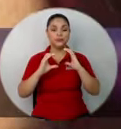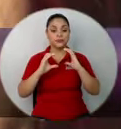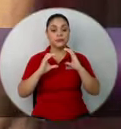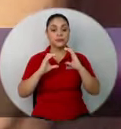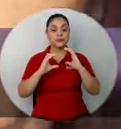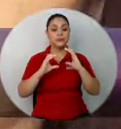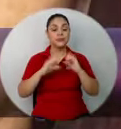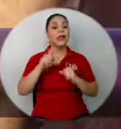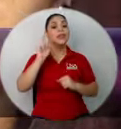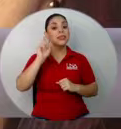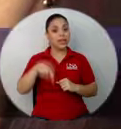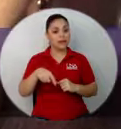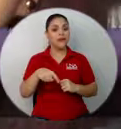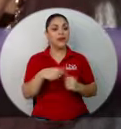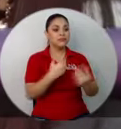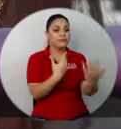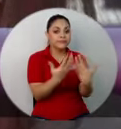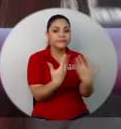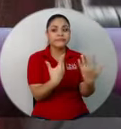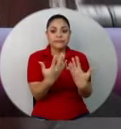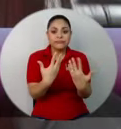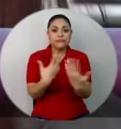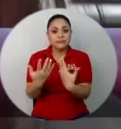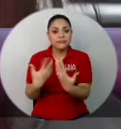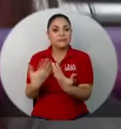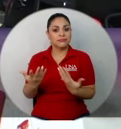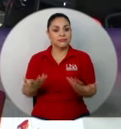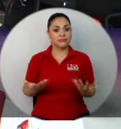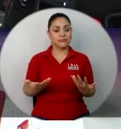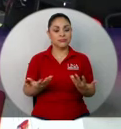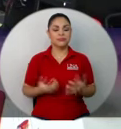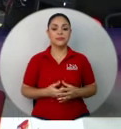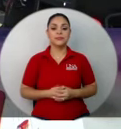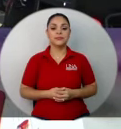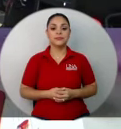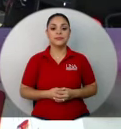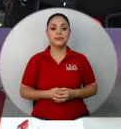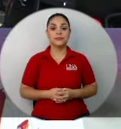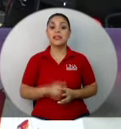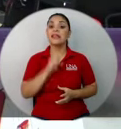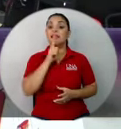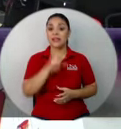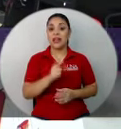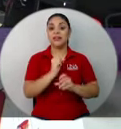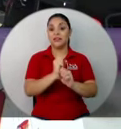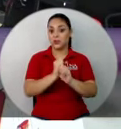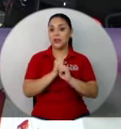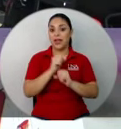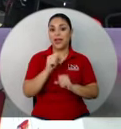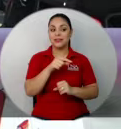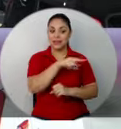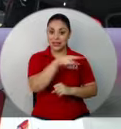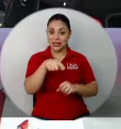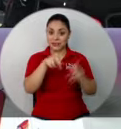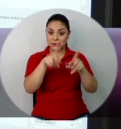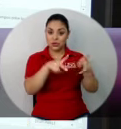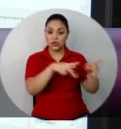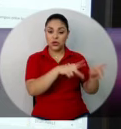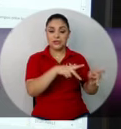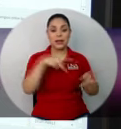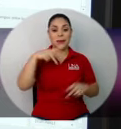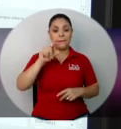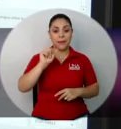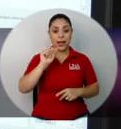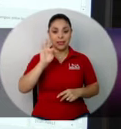comunicación tiene que ir y venir. Y tenga la seguridad que el personal